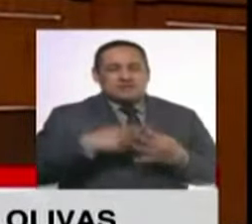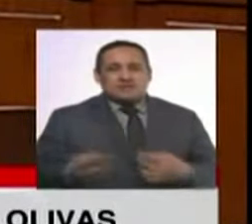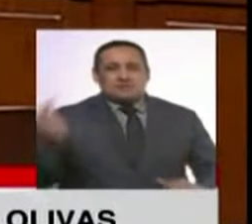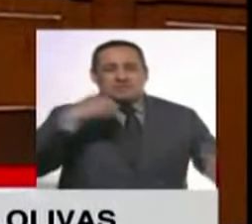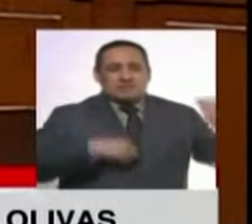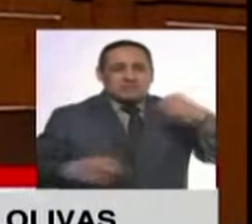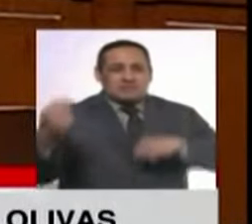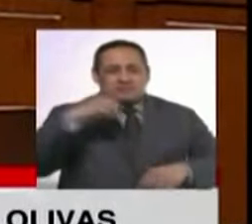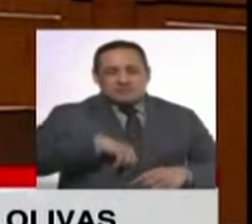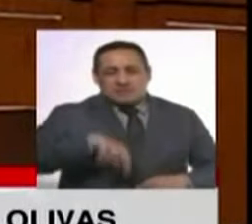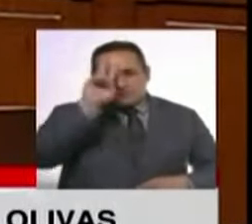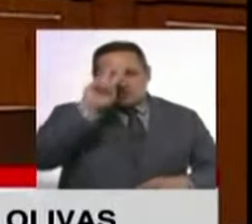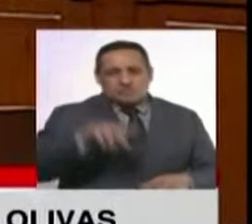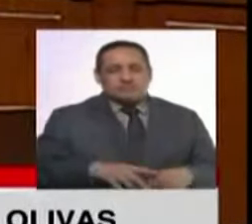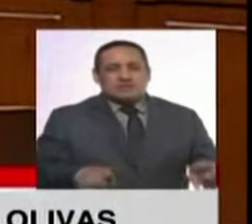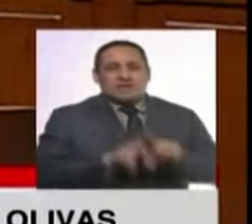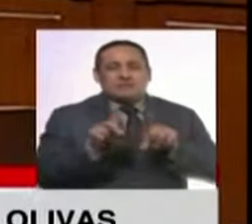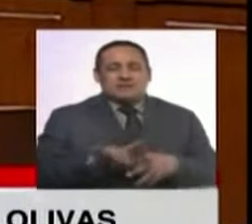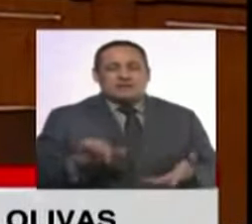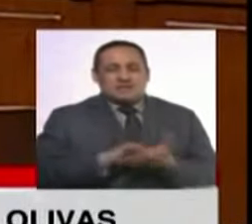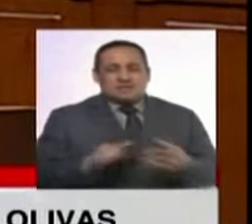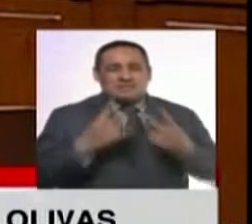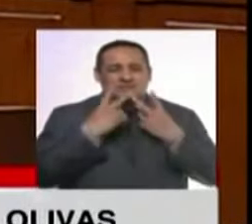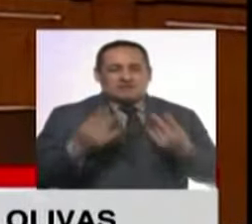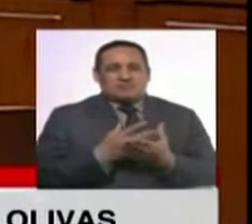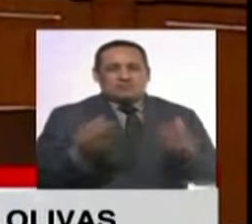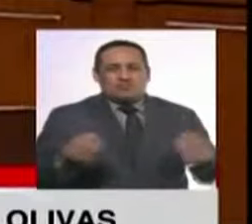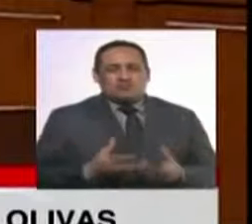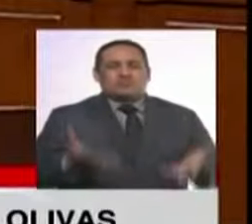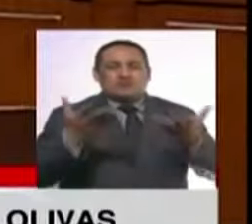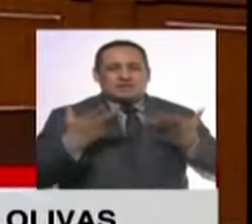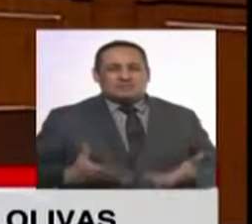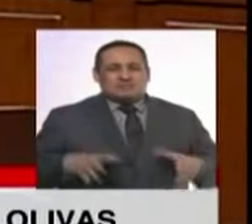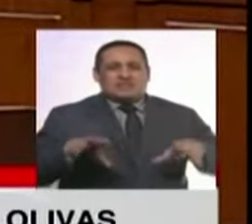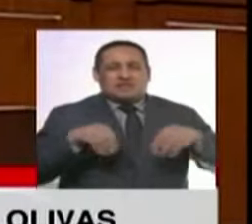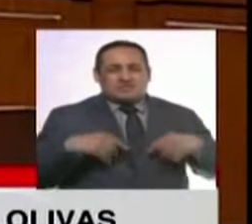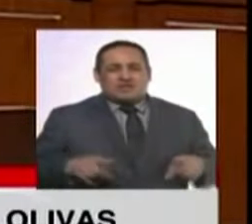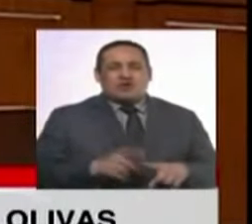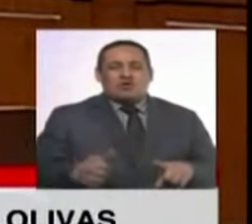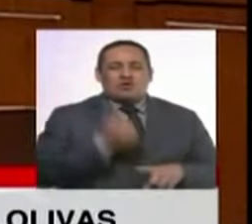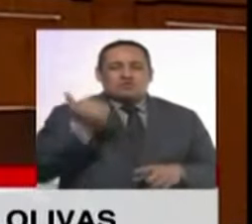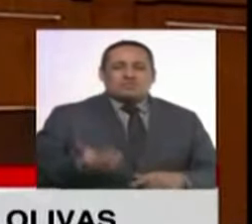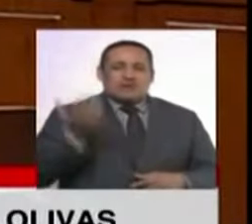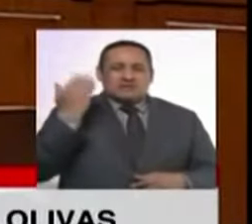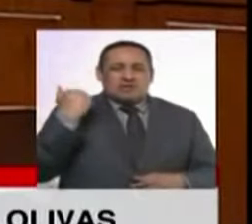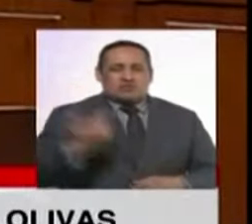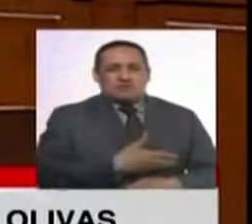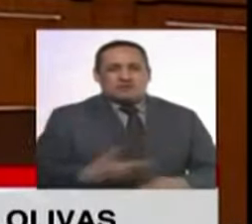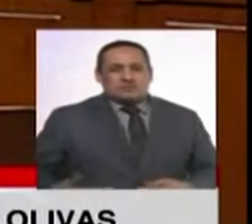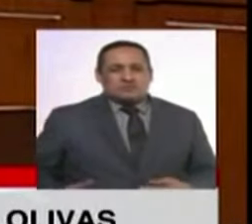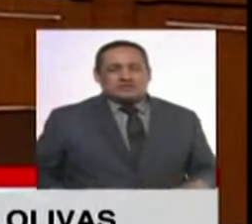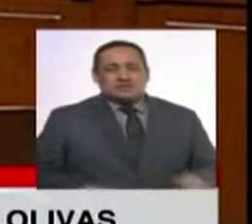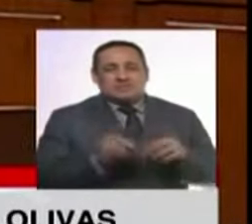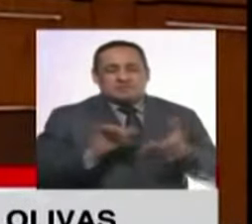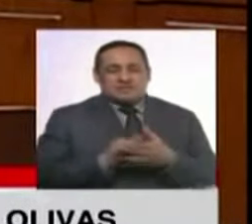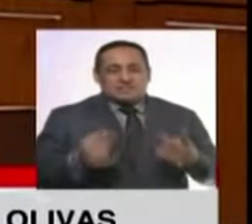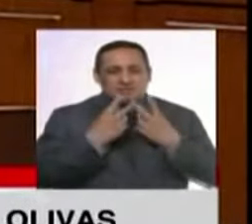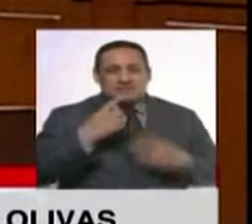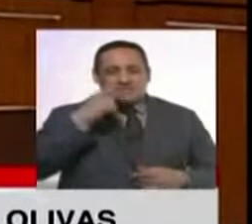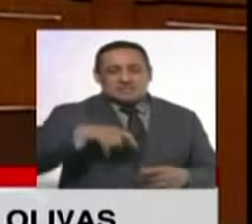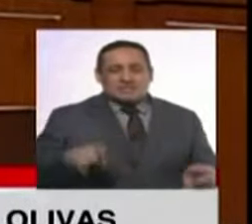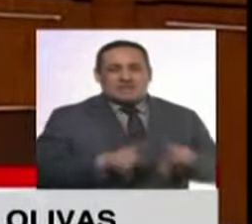vienen ingresando a nuestro país es un es lo que hemos heredado de otro anterior gobiernos y lo que nos